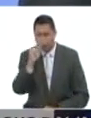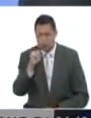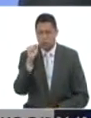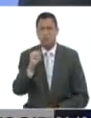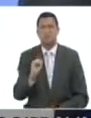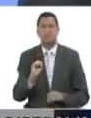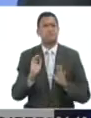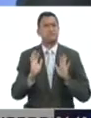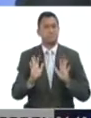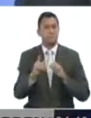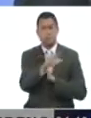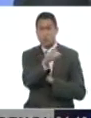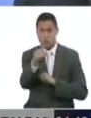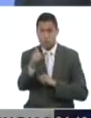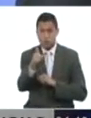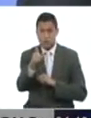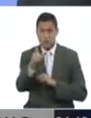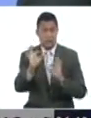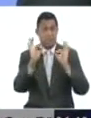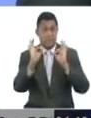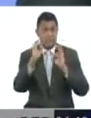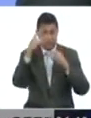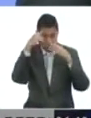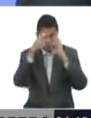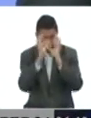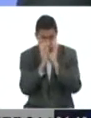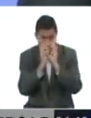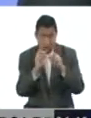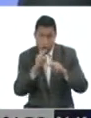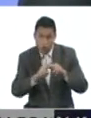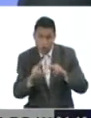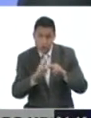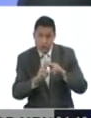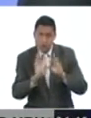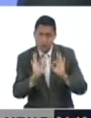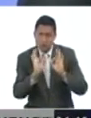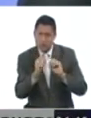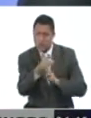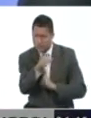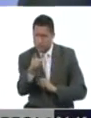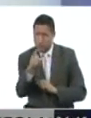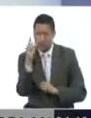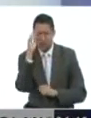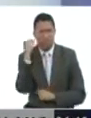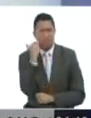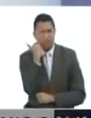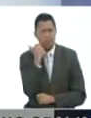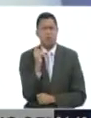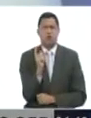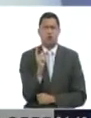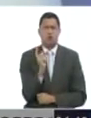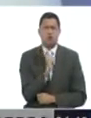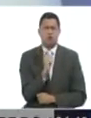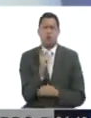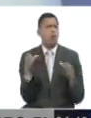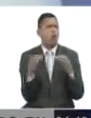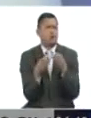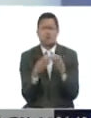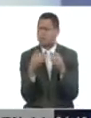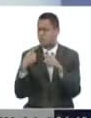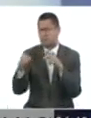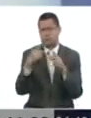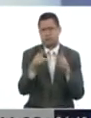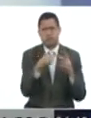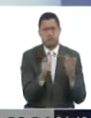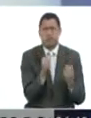este caso son ustedes los neuropediatras los que determinan si este niño puede ser que tenga esta patología. Realmente es un equipo multidisciplinario,